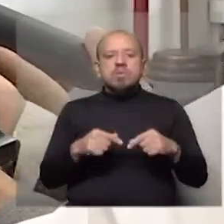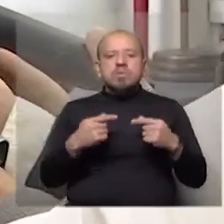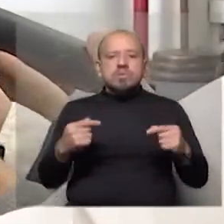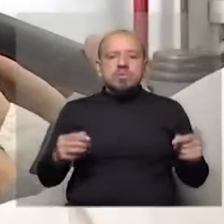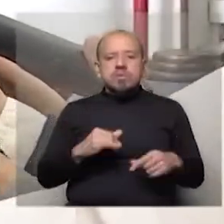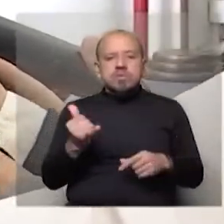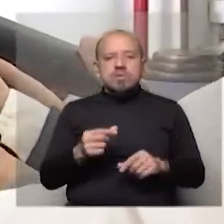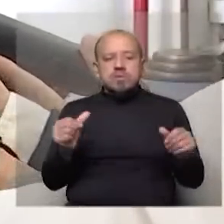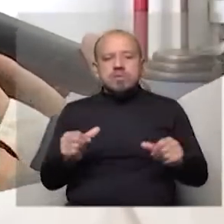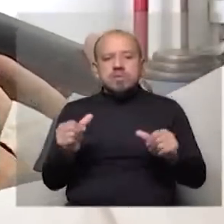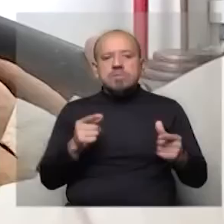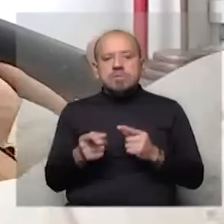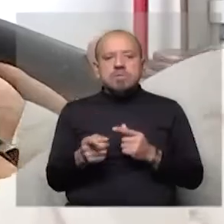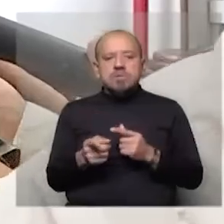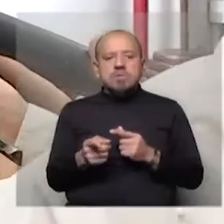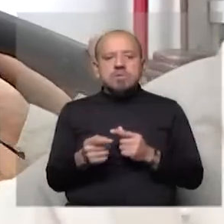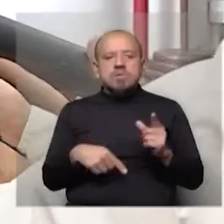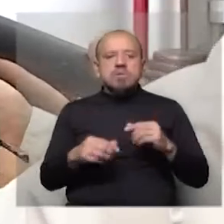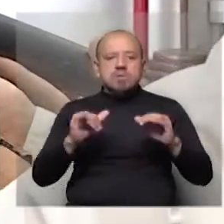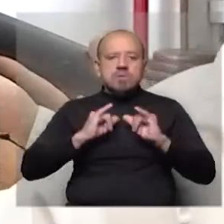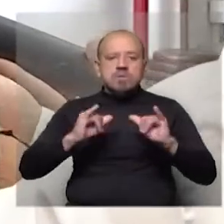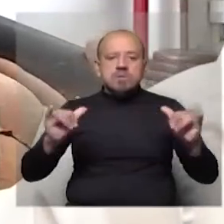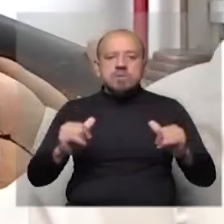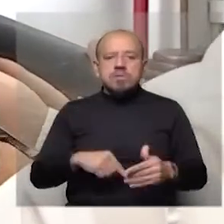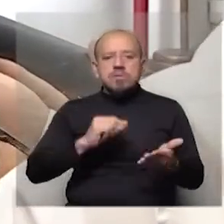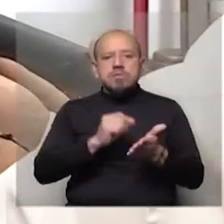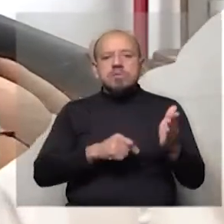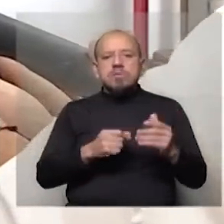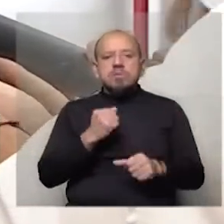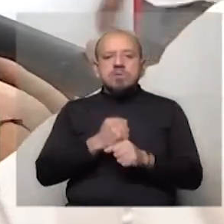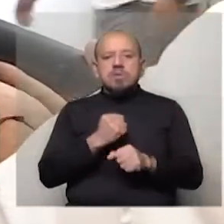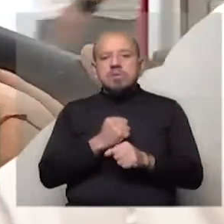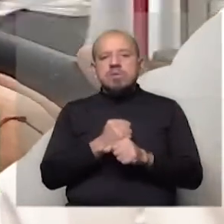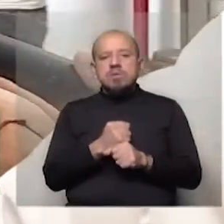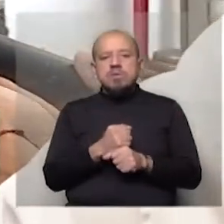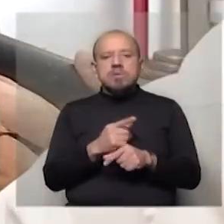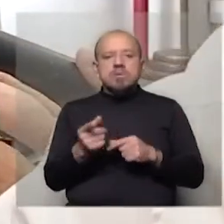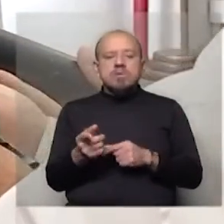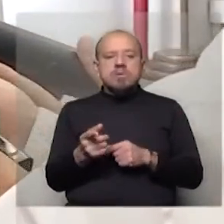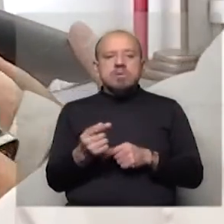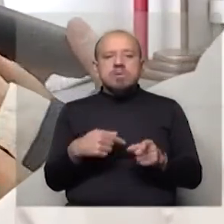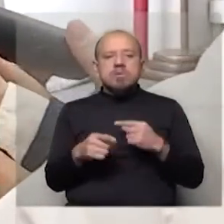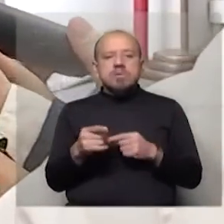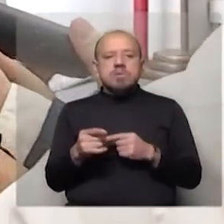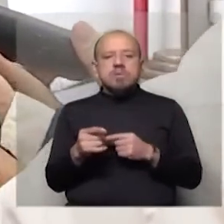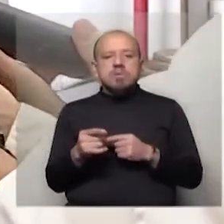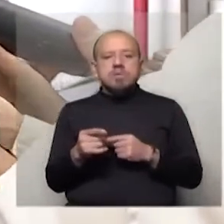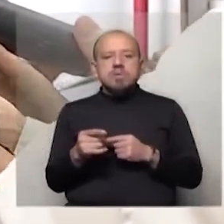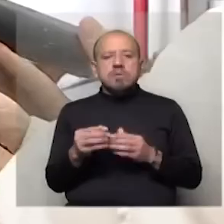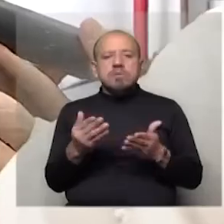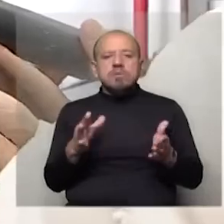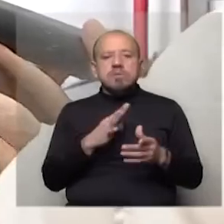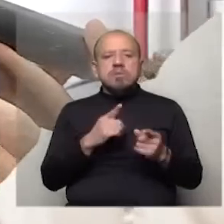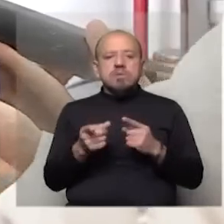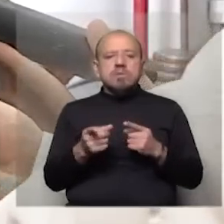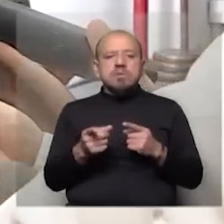tomado particularmente en la promoción de la contratación de trabajadores que provengan de esos departamentos y Tendremos que